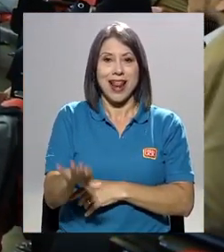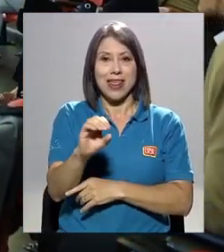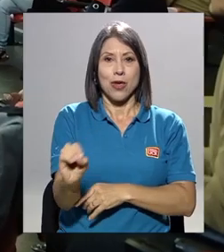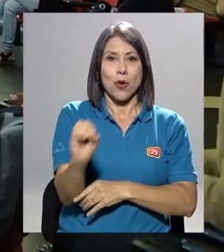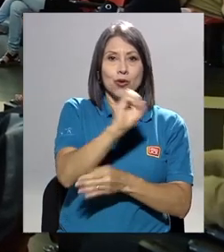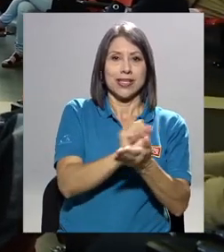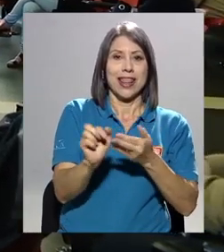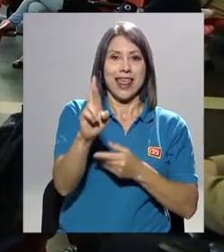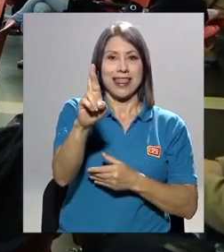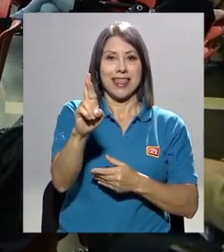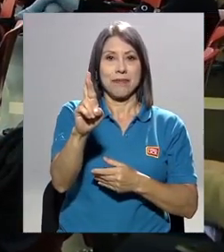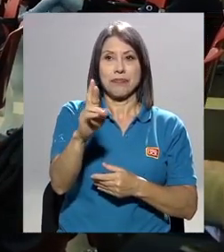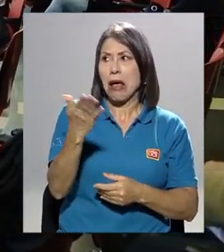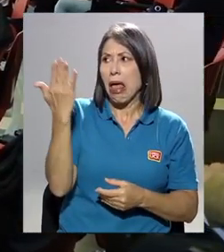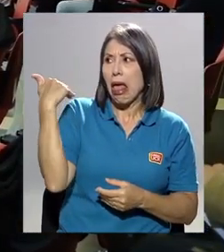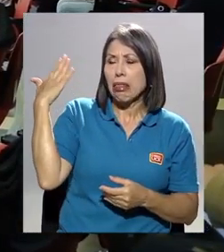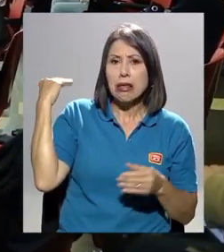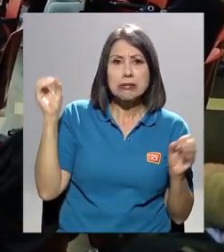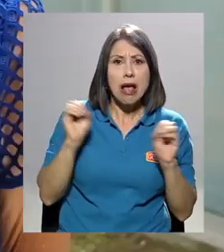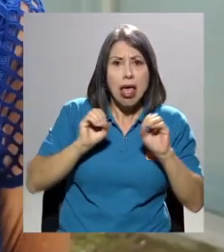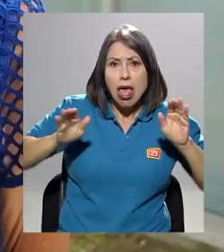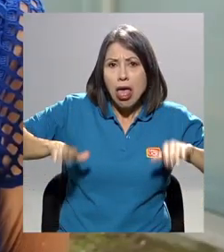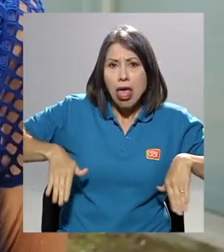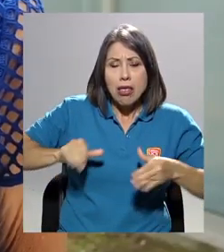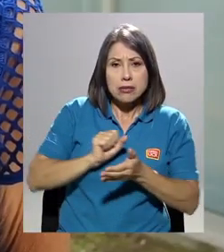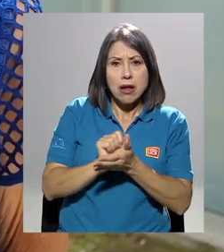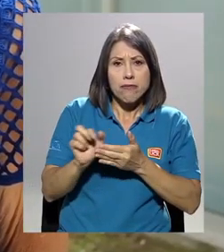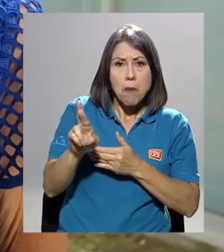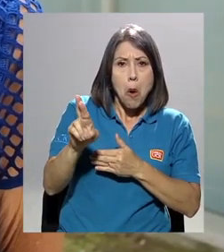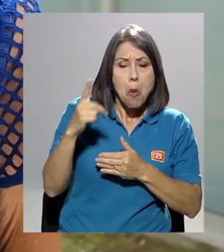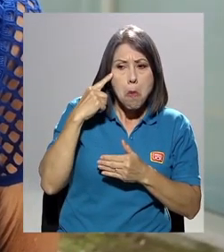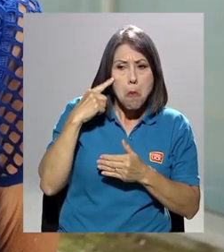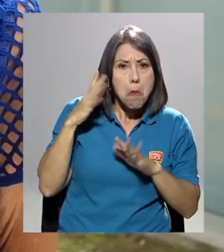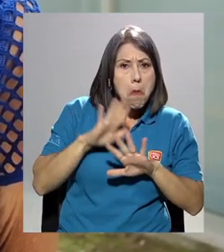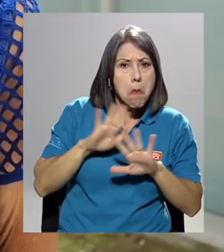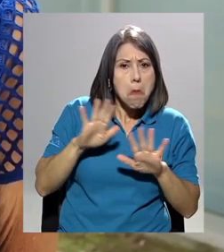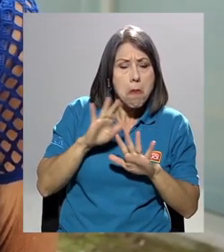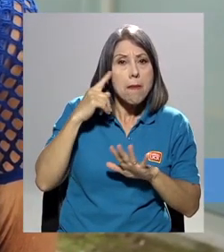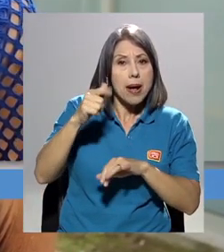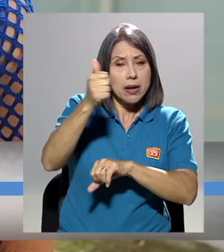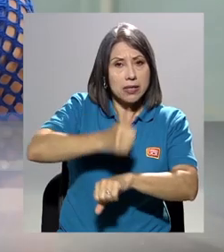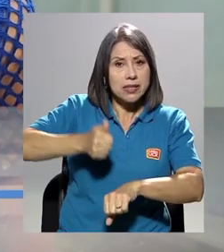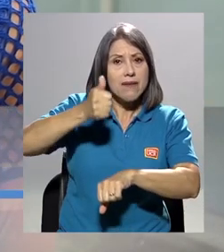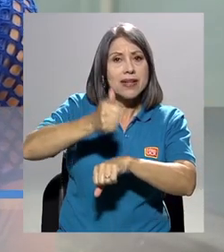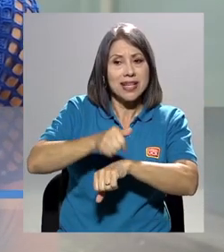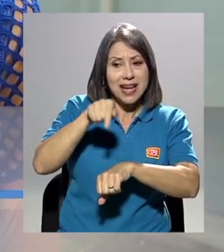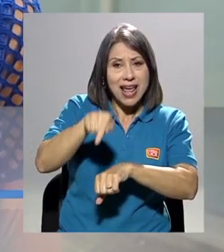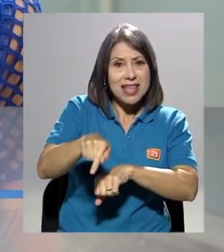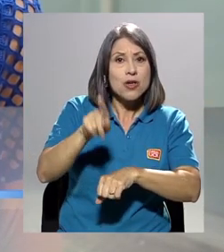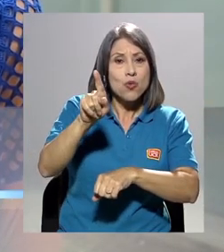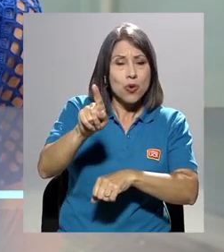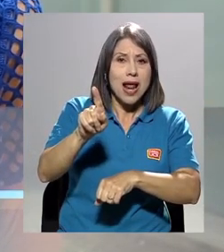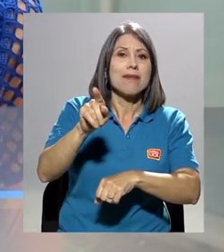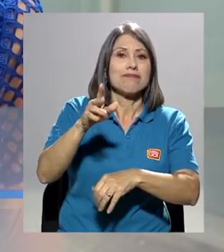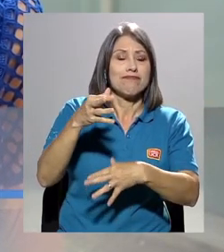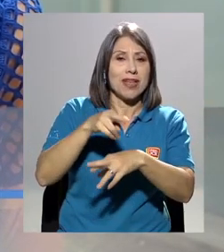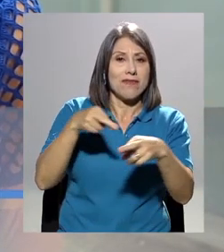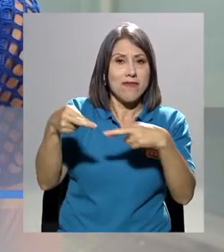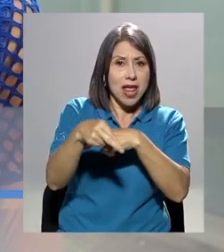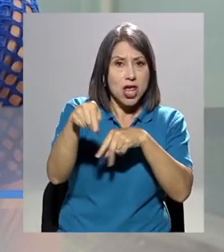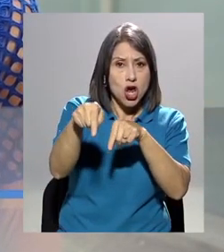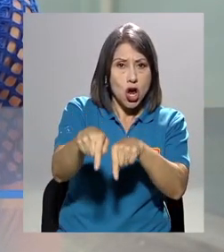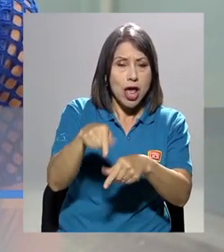Ni siquiera San Ramón estaba contemplado para establecer ahí un centro regional. Y fue duro